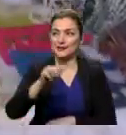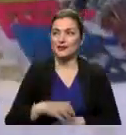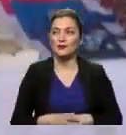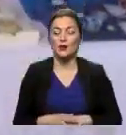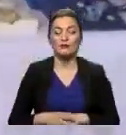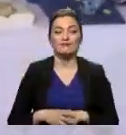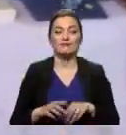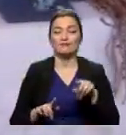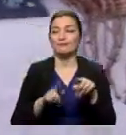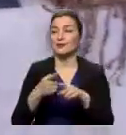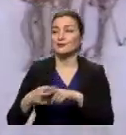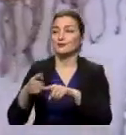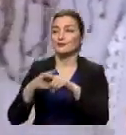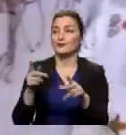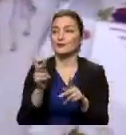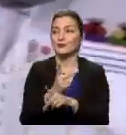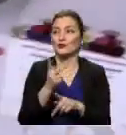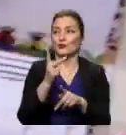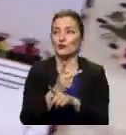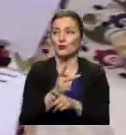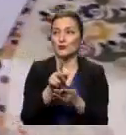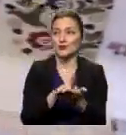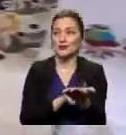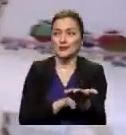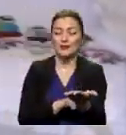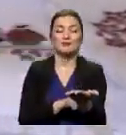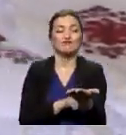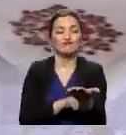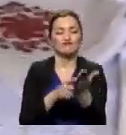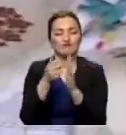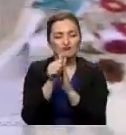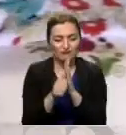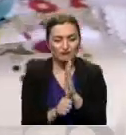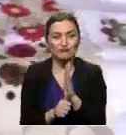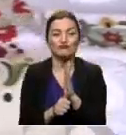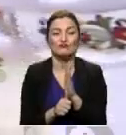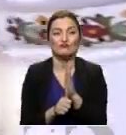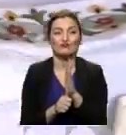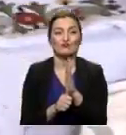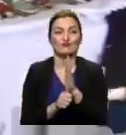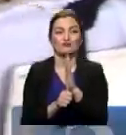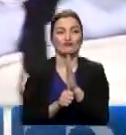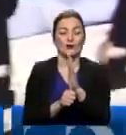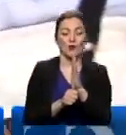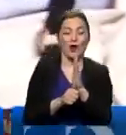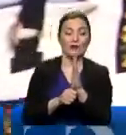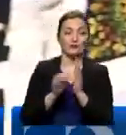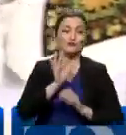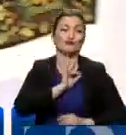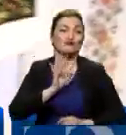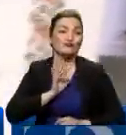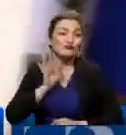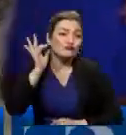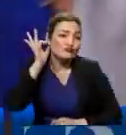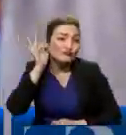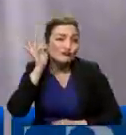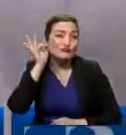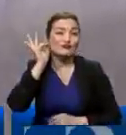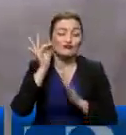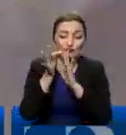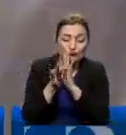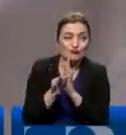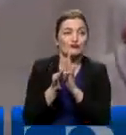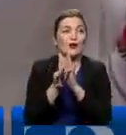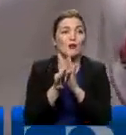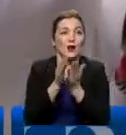recargados con un sinnúmero de sus productos tradicionales, artesanías, tanto en bisutería como en ropa y también gastronomía